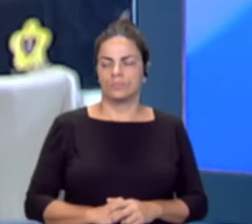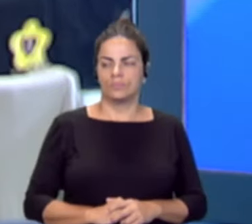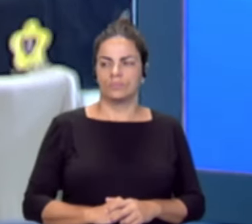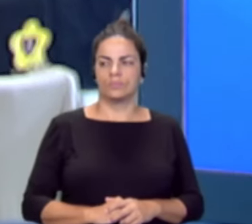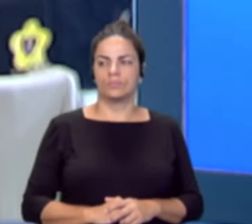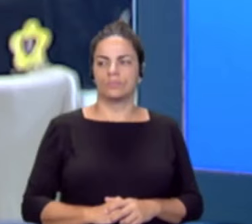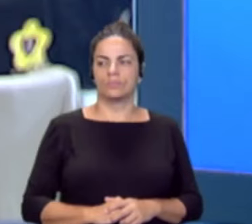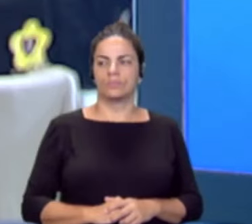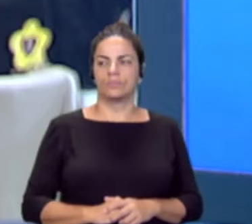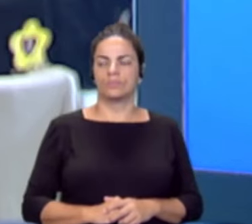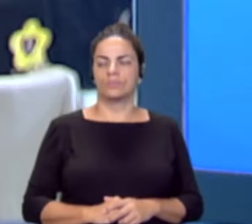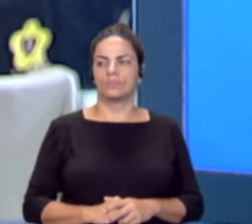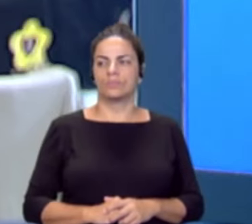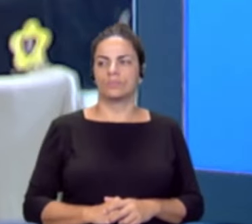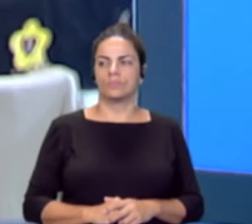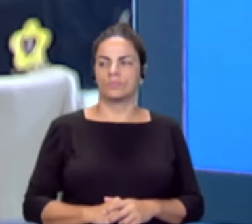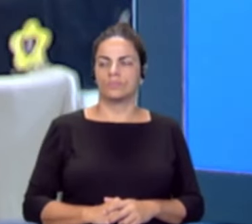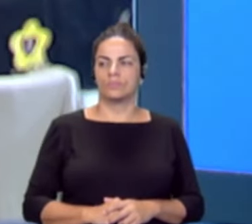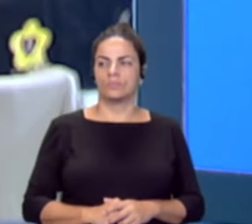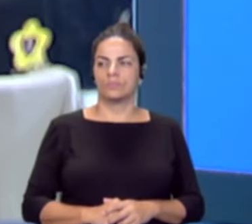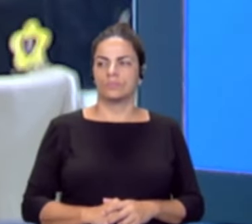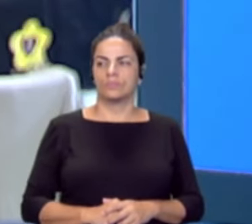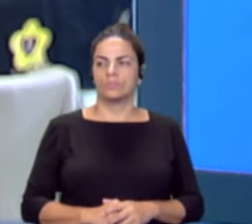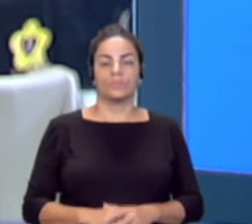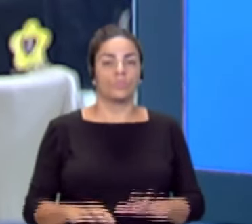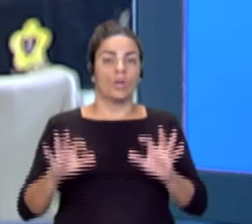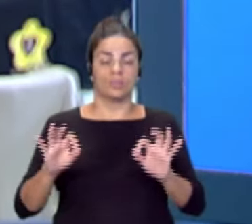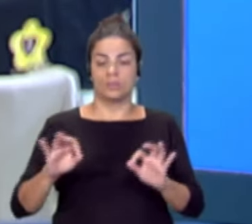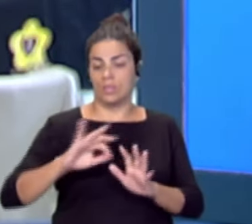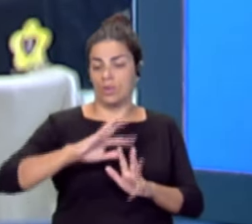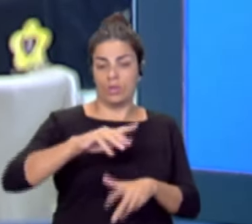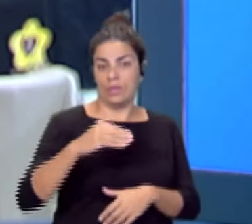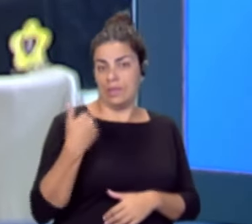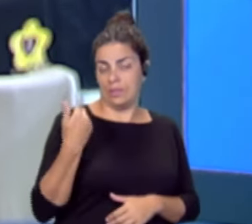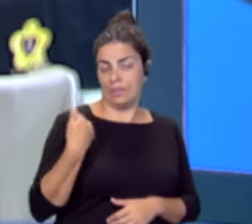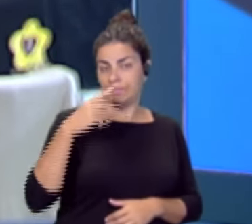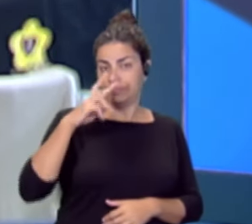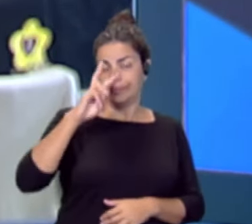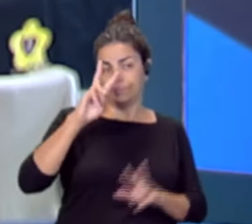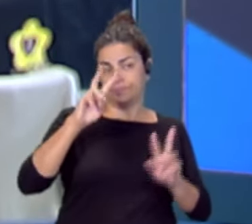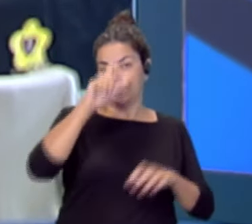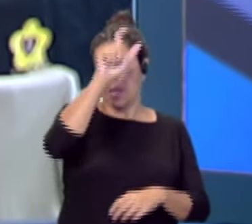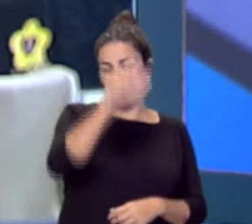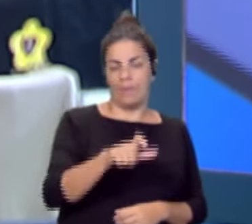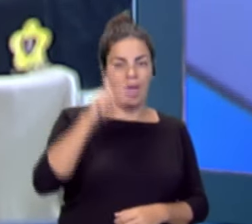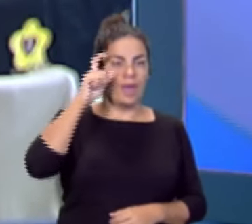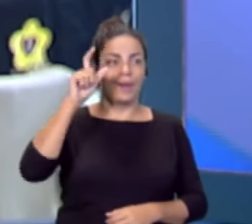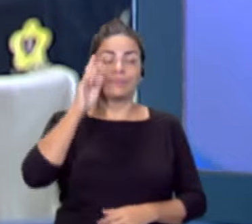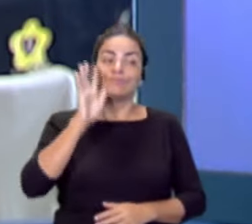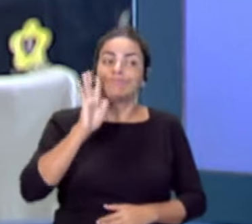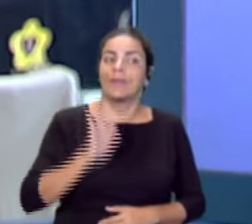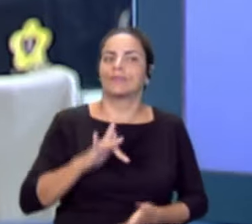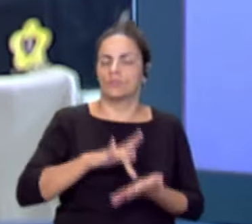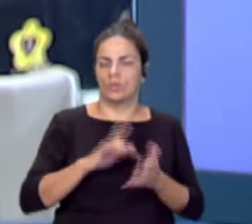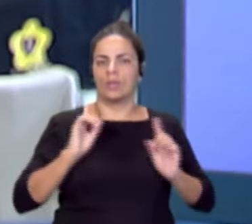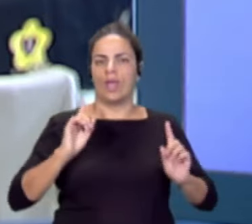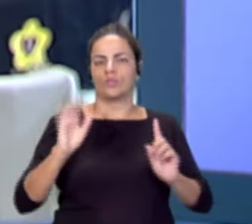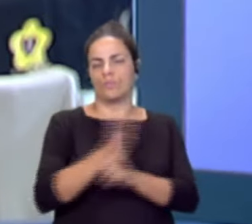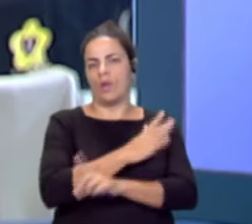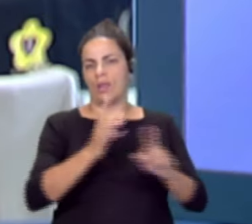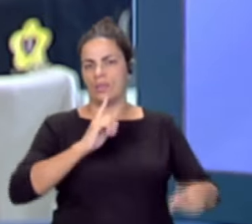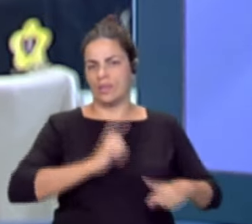Pues esta es la última hora, Pilar, sobre Íñigo Errejón, este supuesto caso de violencia sexual que en este momento pues la